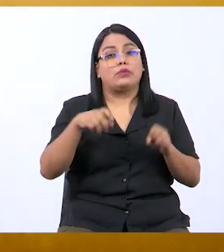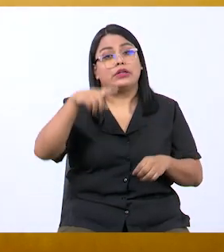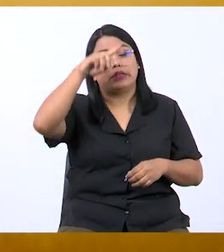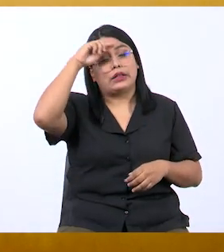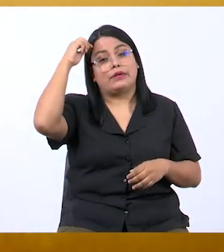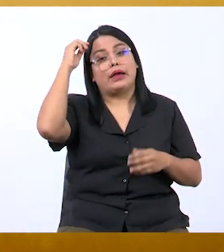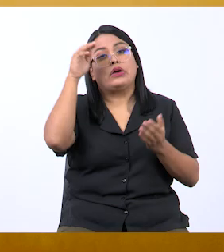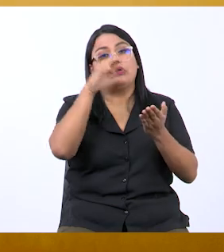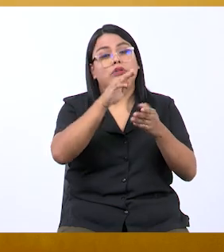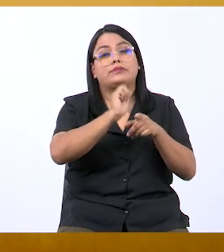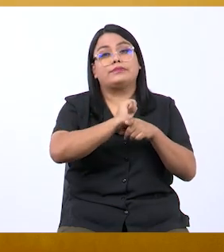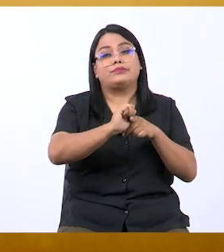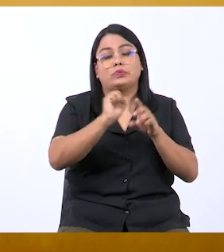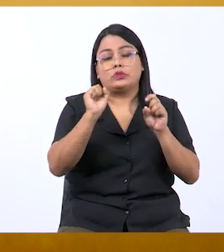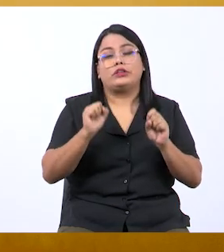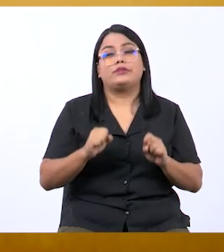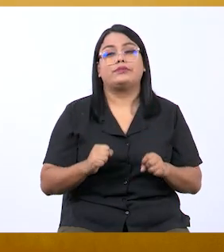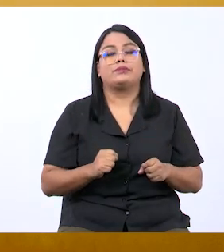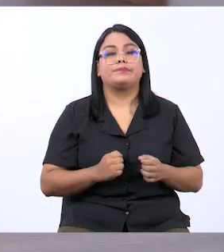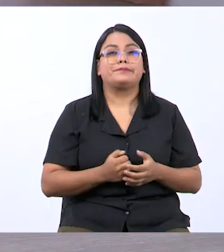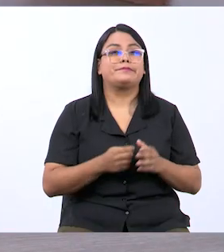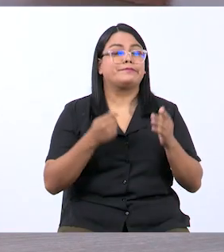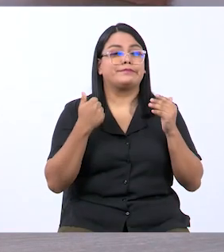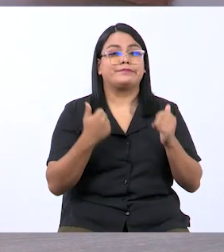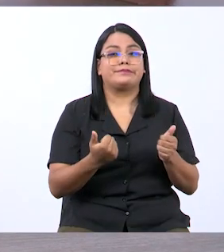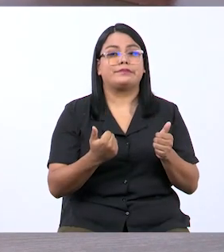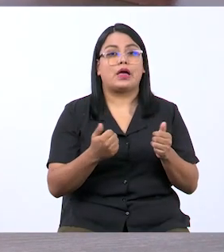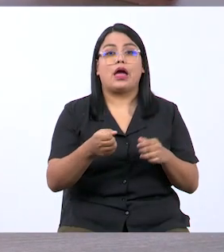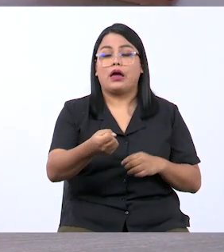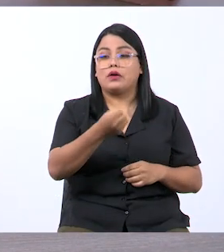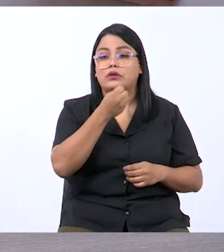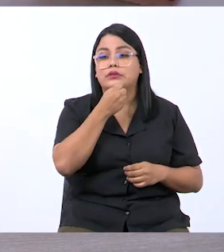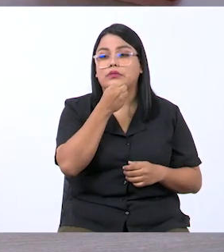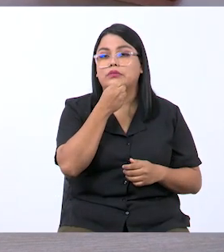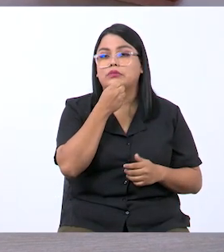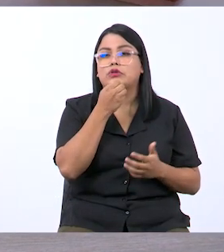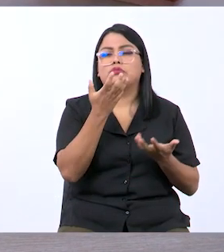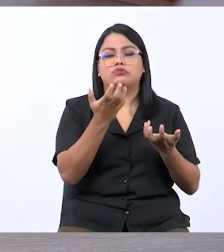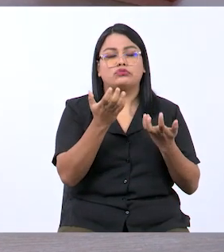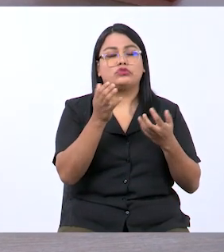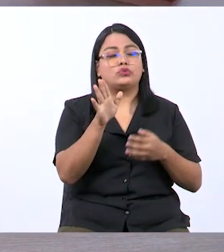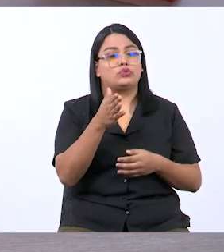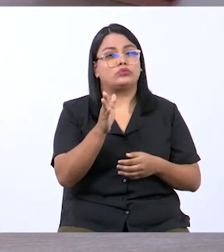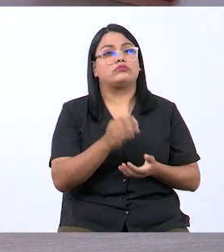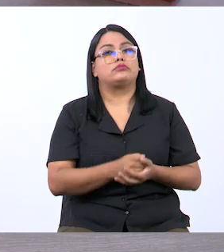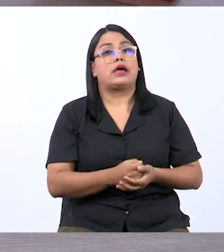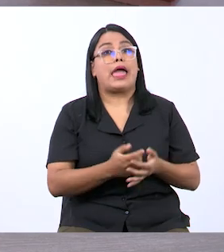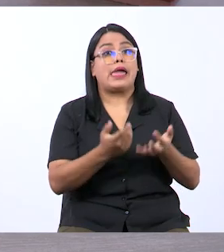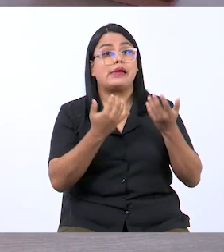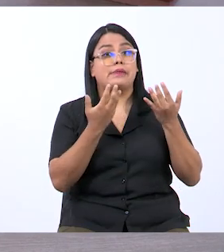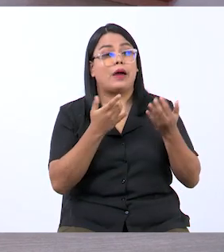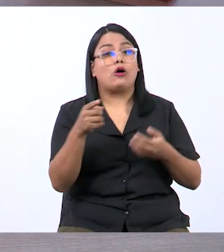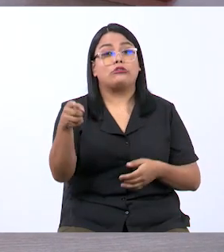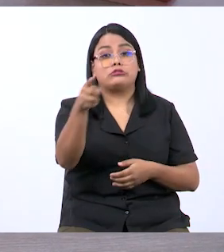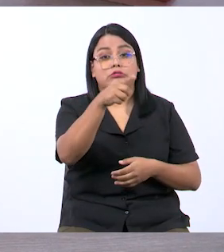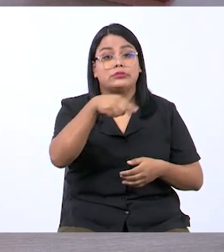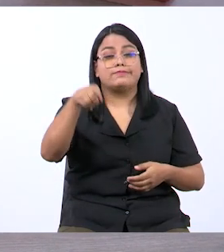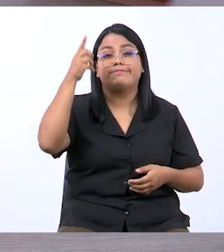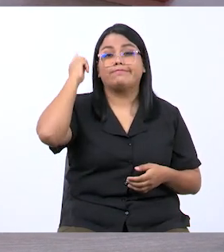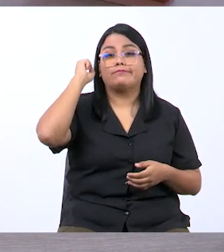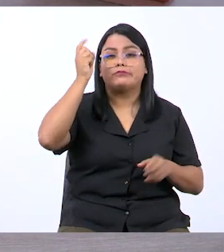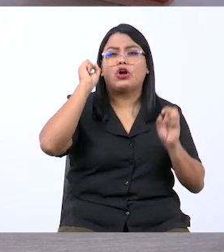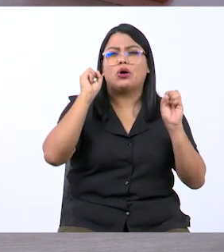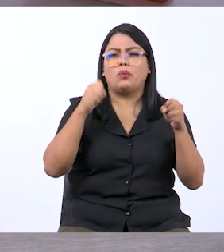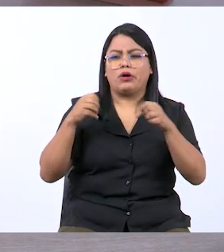trabajado en la unidad. Bueno, definitivamente es una información muy valiosa que esperamos que todos los